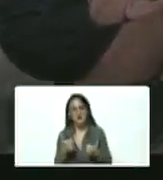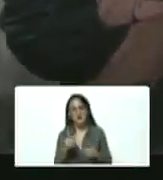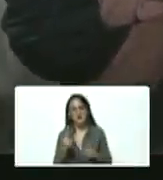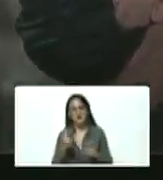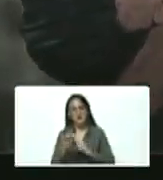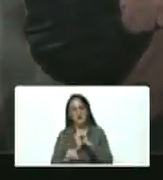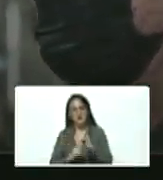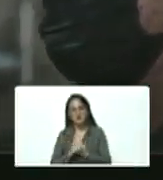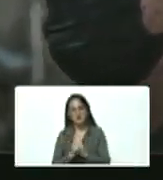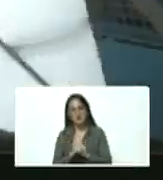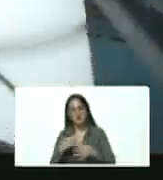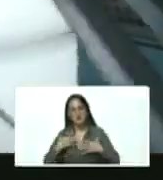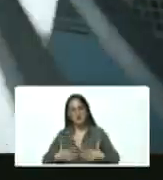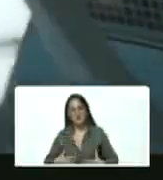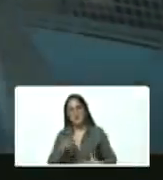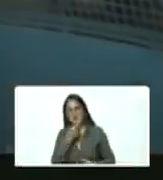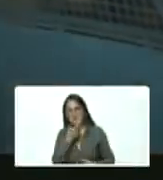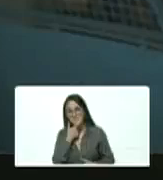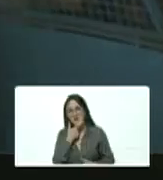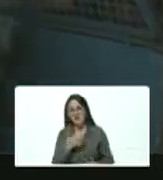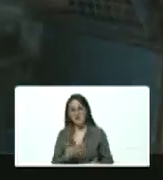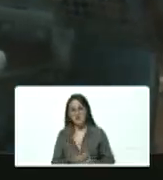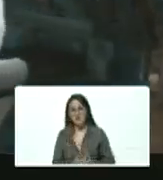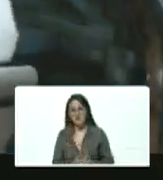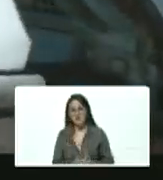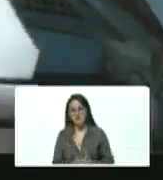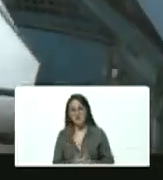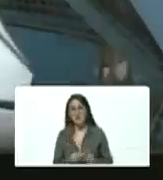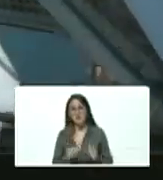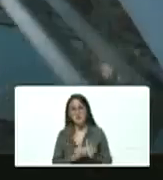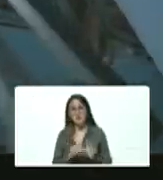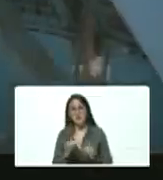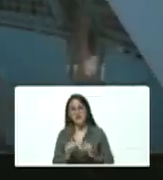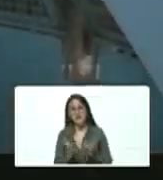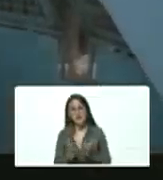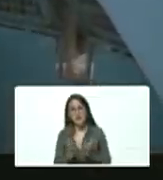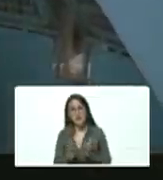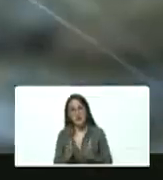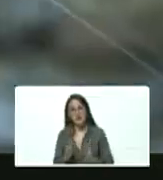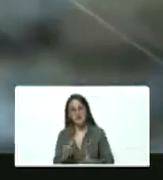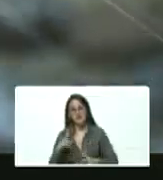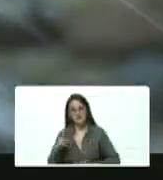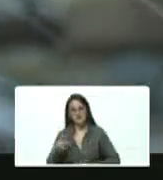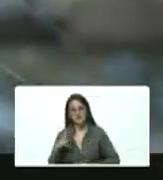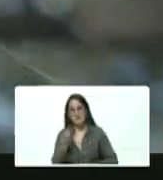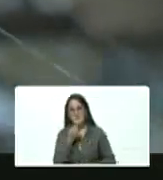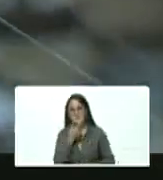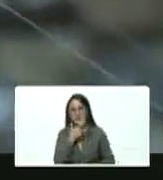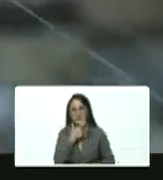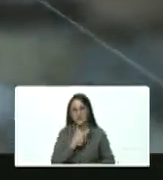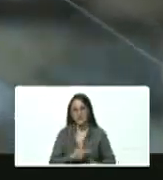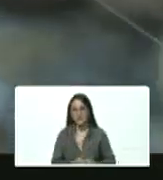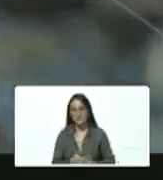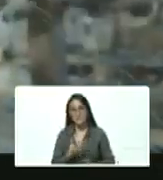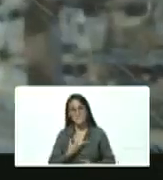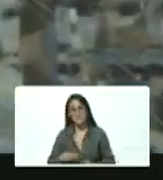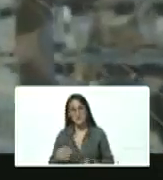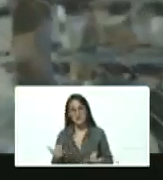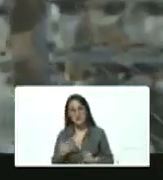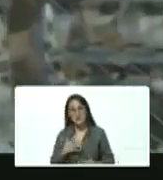internacional, unos uniformes bellísimos que hasta incluso colocan al estudiante elegante, bello, con digno. Presidente,